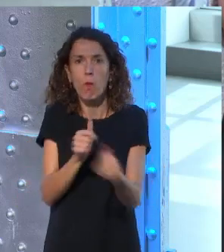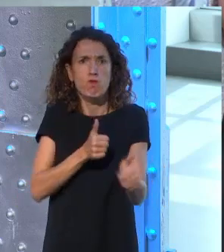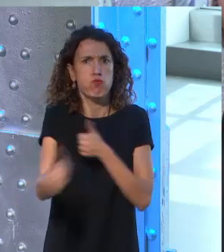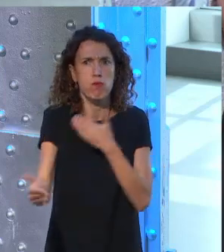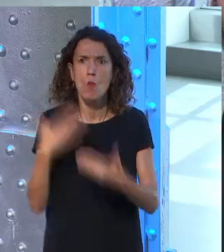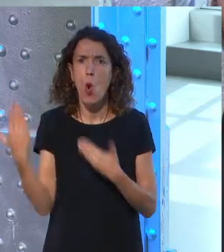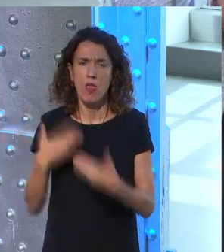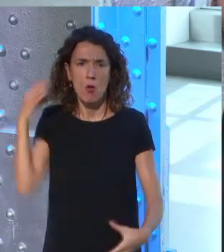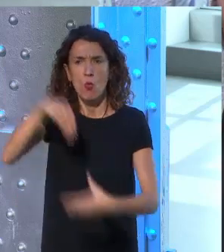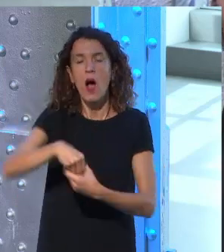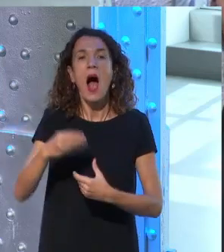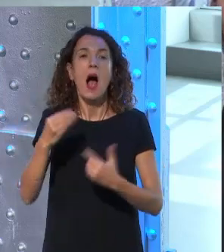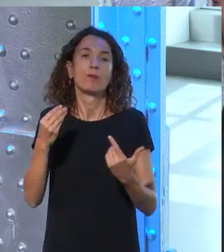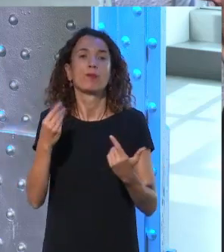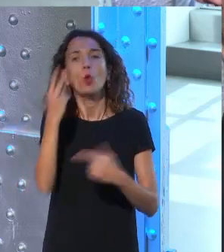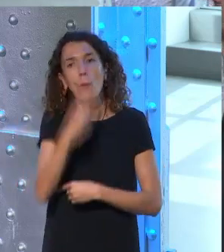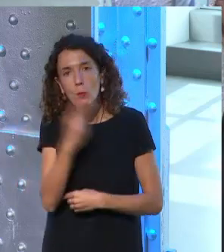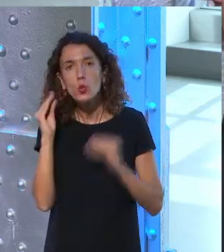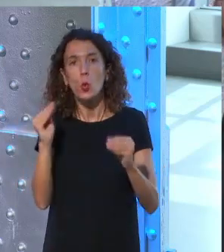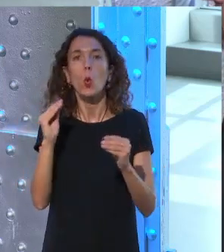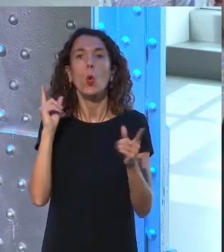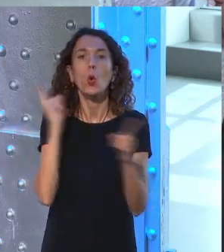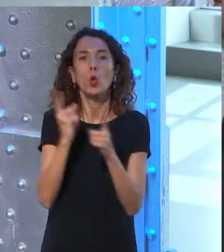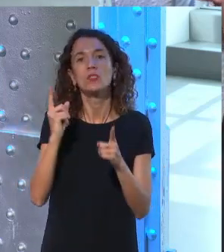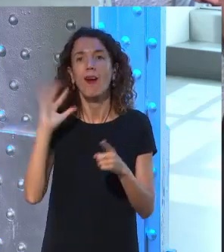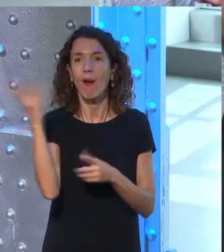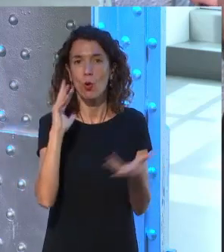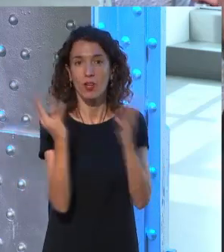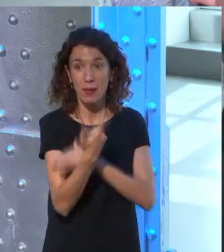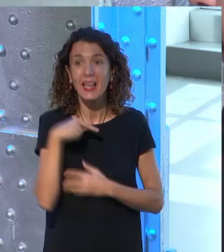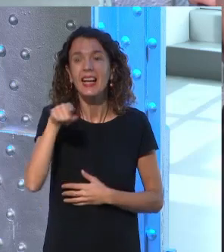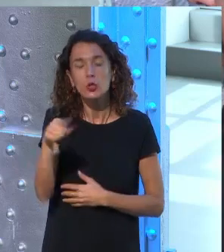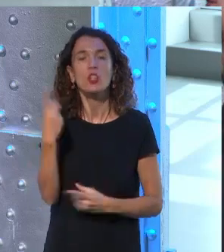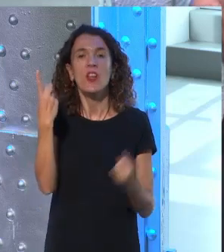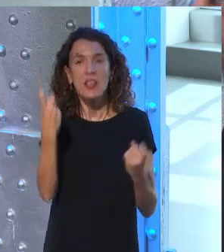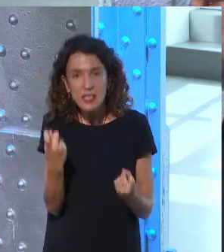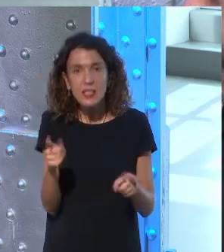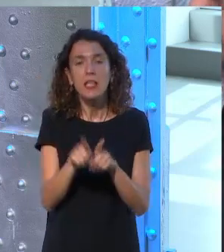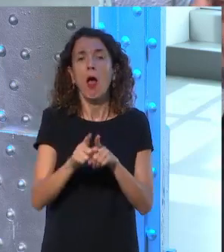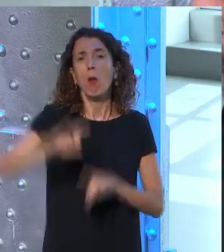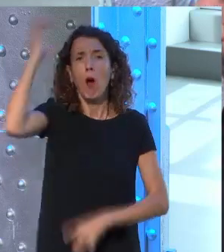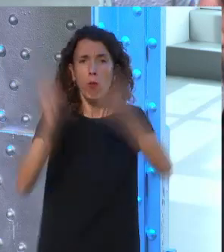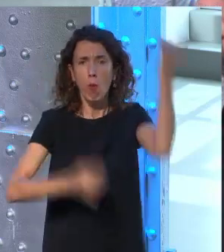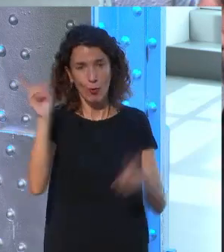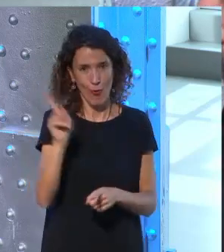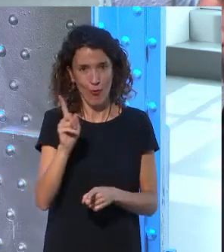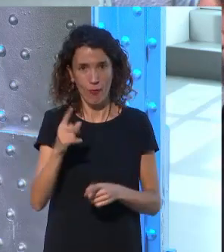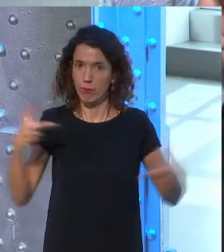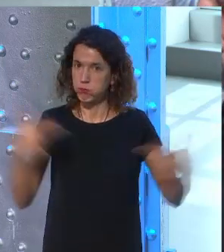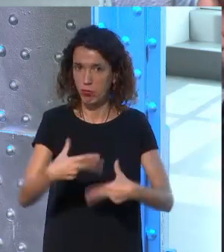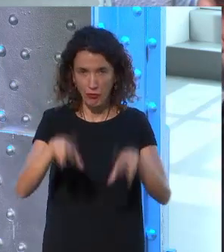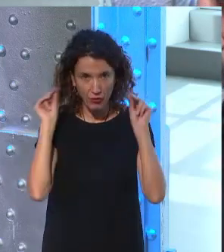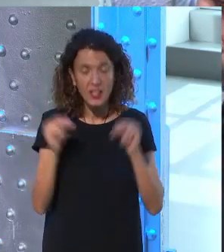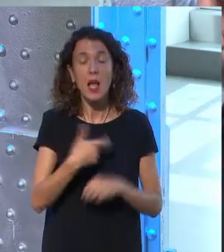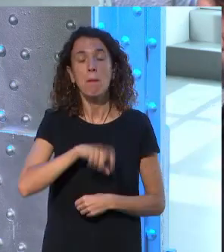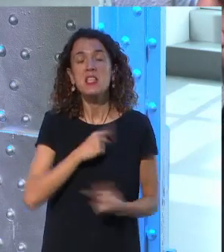del compromiso en la lucha contra el cambio climático, pues eso requiere acabar con la improvisación. España